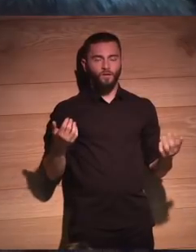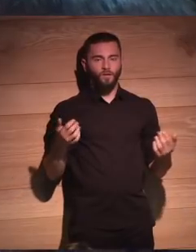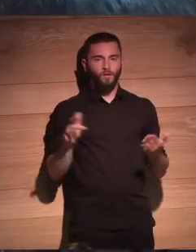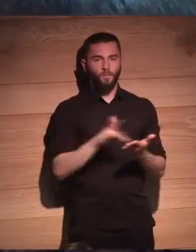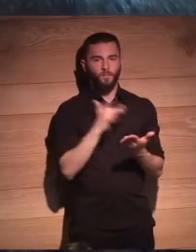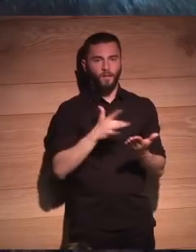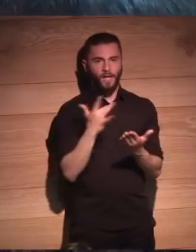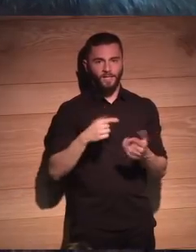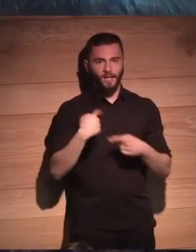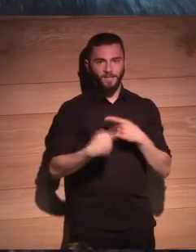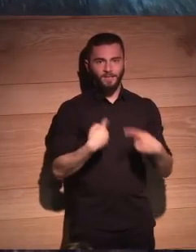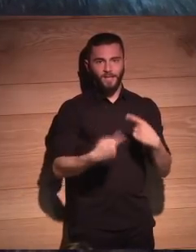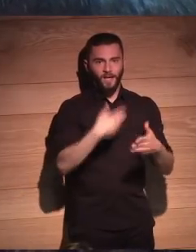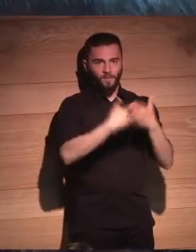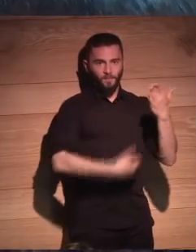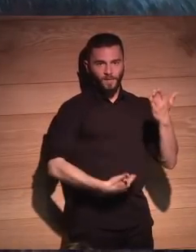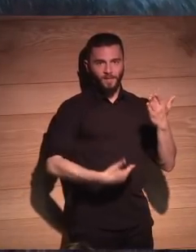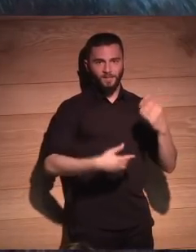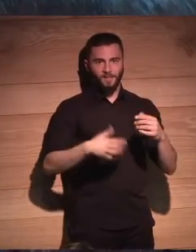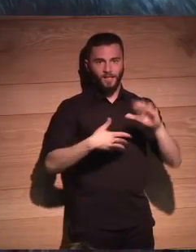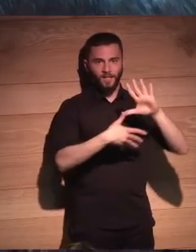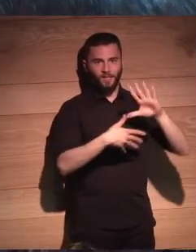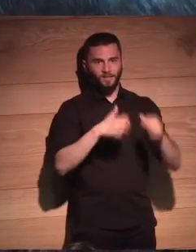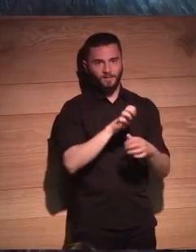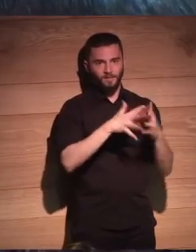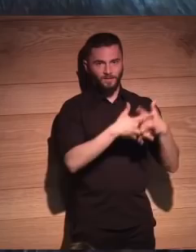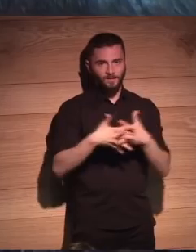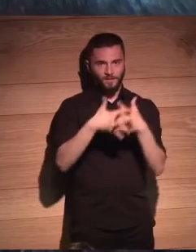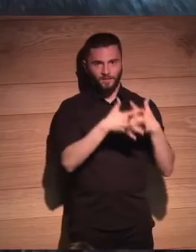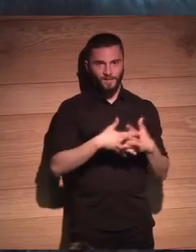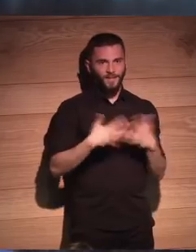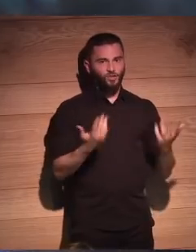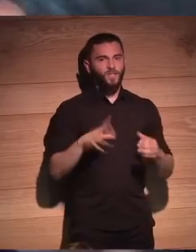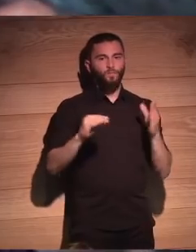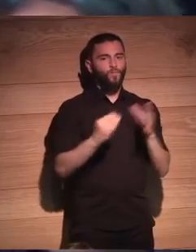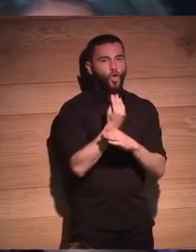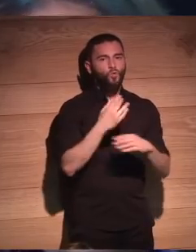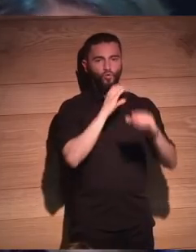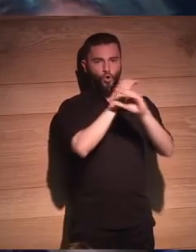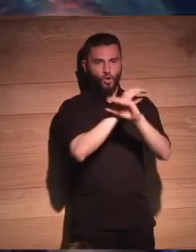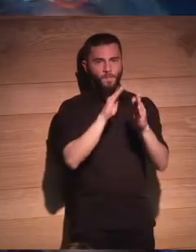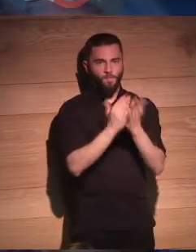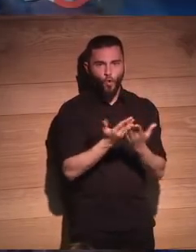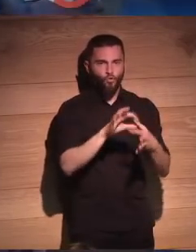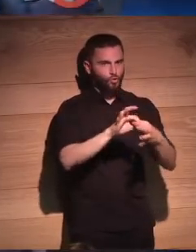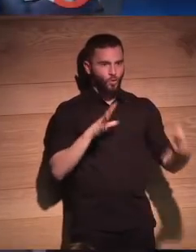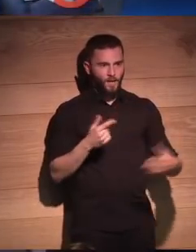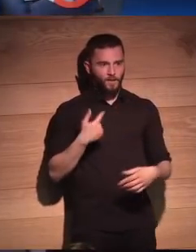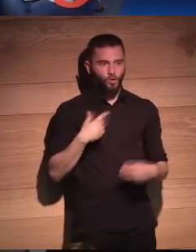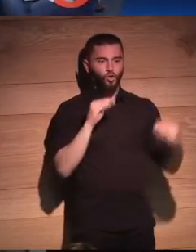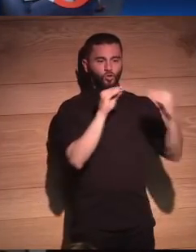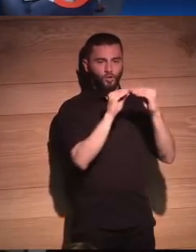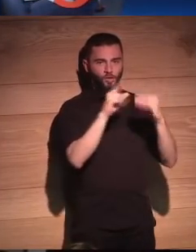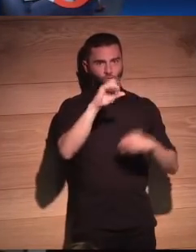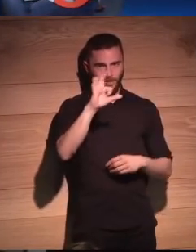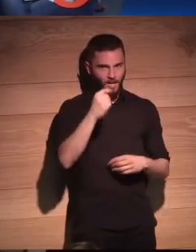los dominicales de la prensa norteamericana, entonces no es un producto de comic book. Ahí, yo coincido con Luis Alberto, yo hay dos matices que